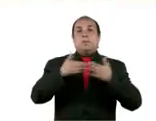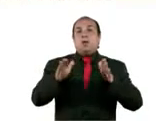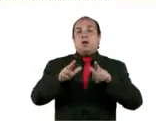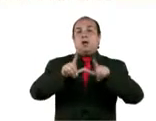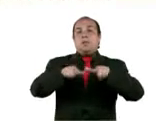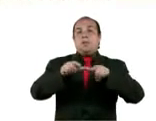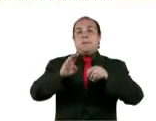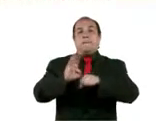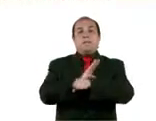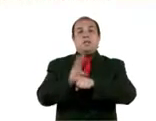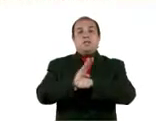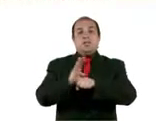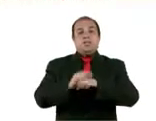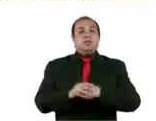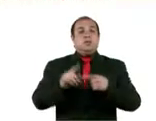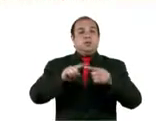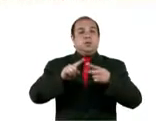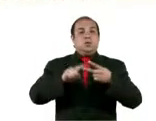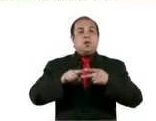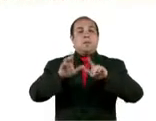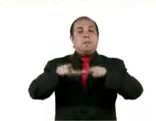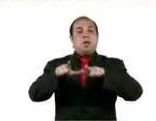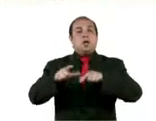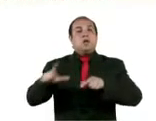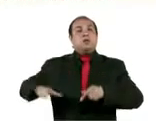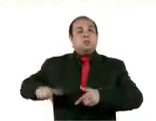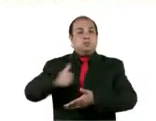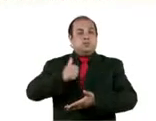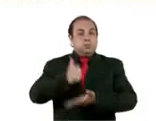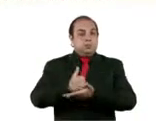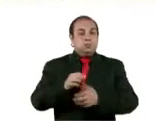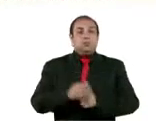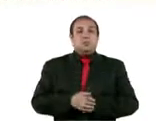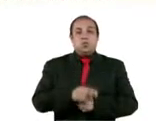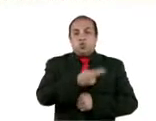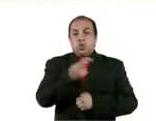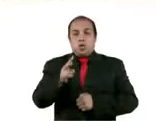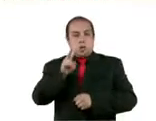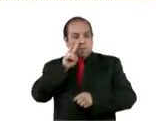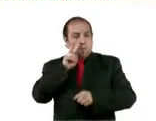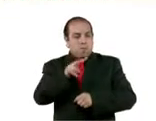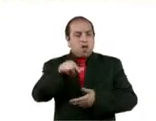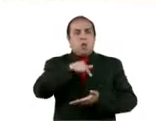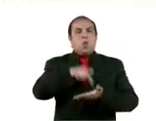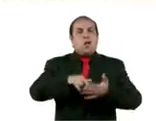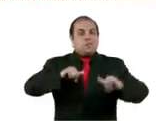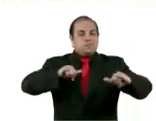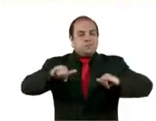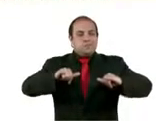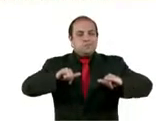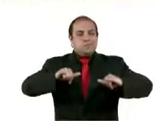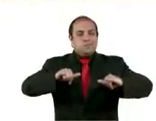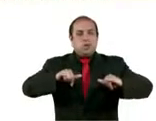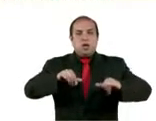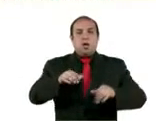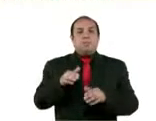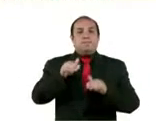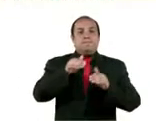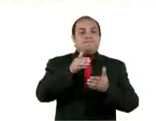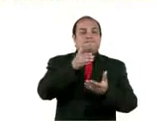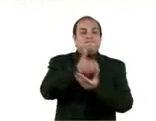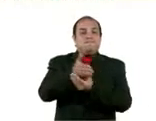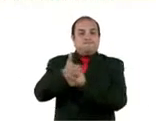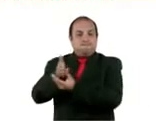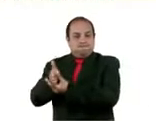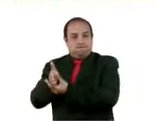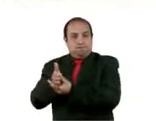página de Bienestar y en la página del Gobierno de la Ciudad donde van a poder ubicar sus módulos y lo hacemos así porque no es en todo el país, como